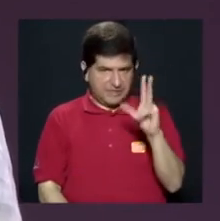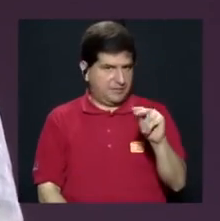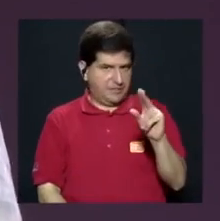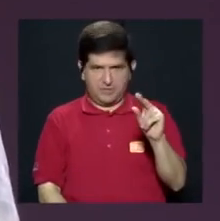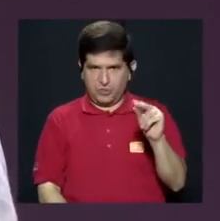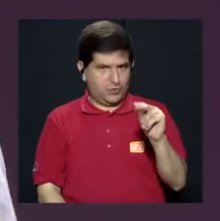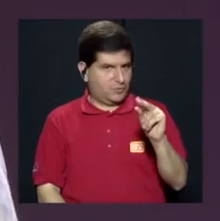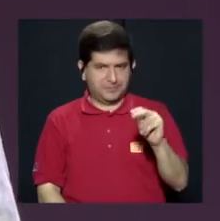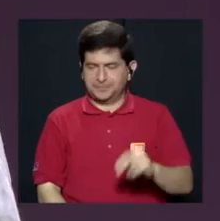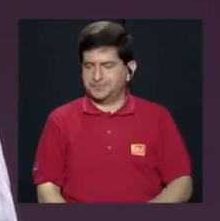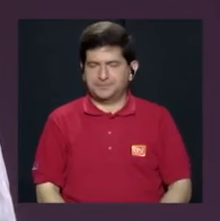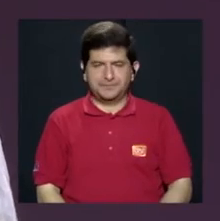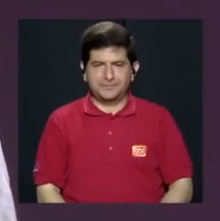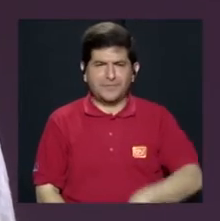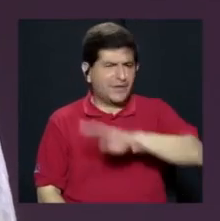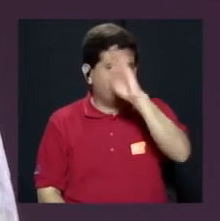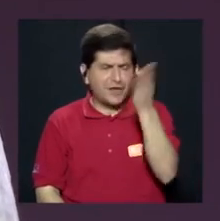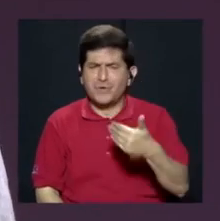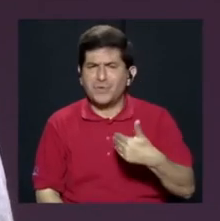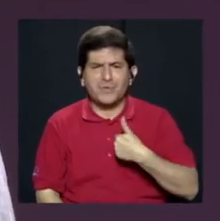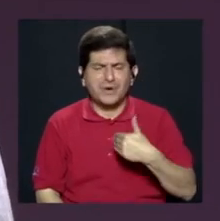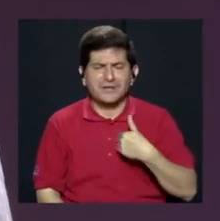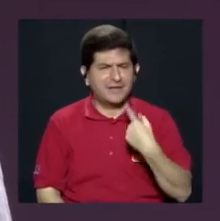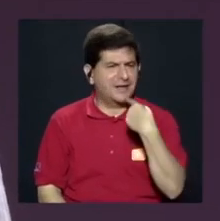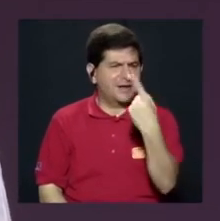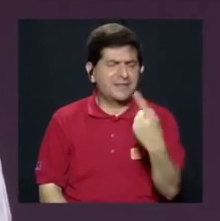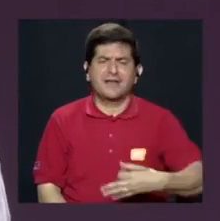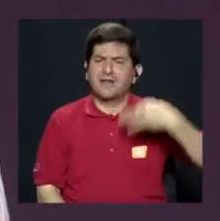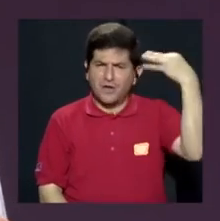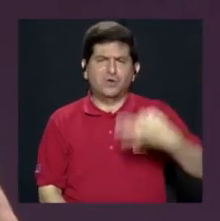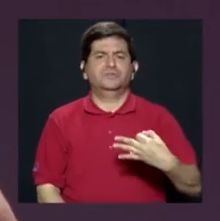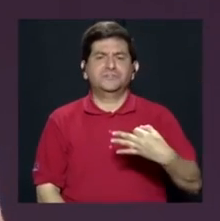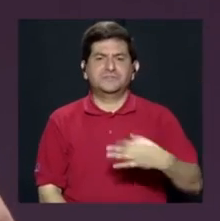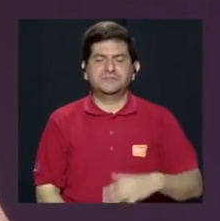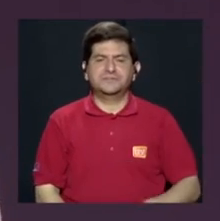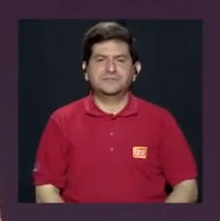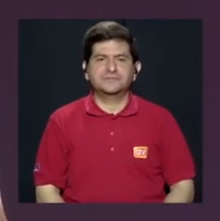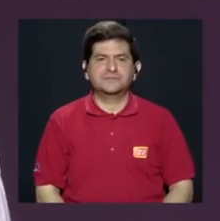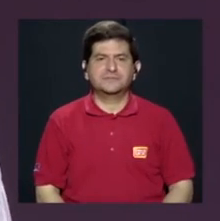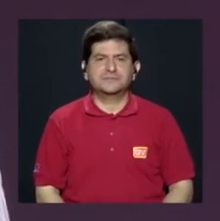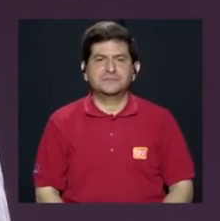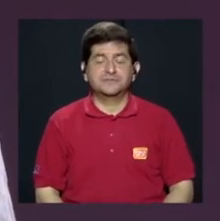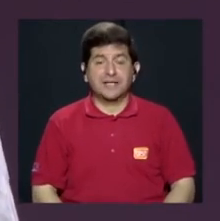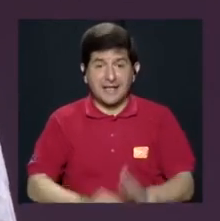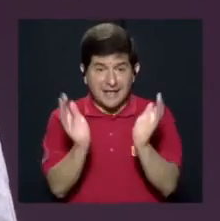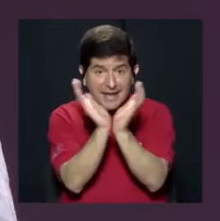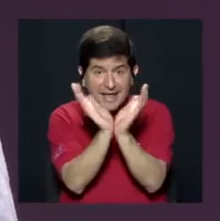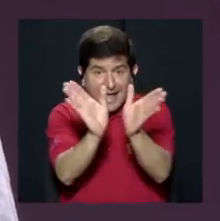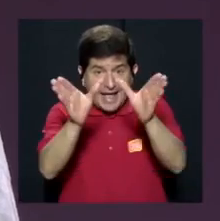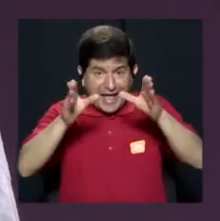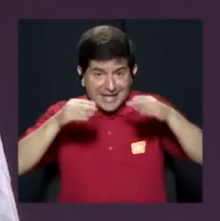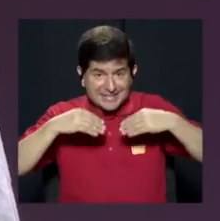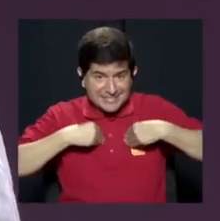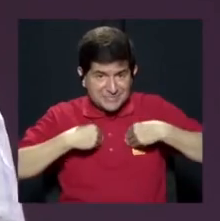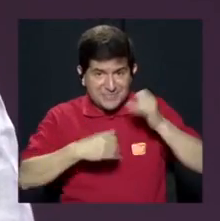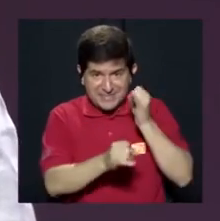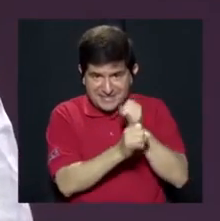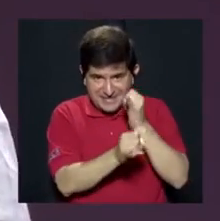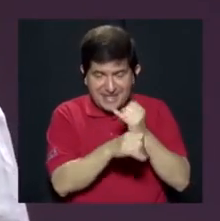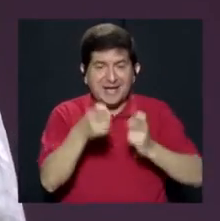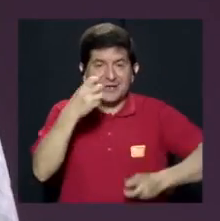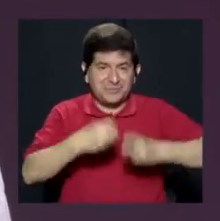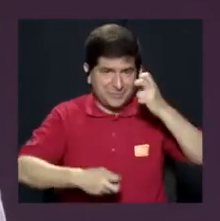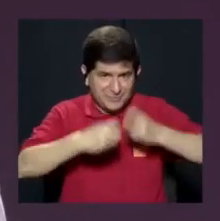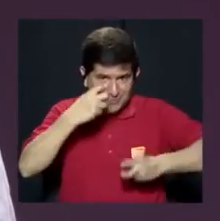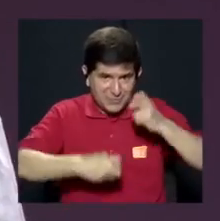es, y en ningún momento ha habido una declaración oficial en donde la Caja reconozca como institución que este es un